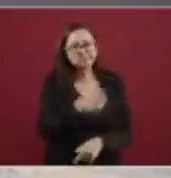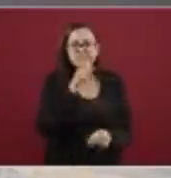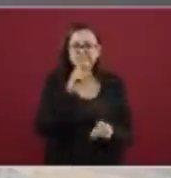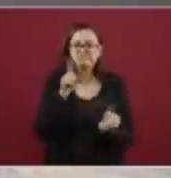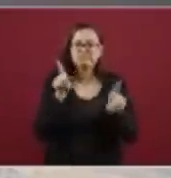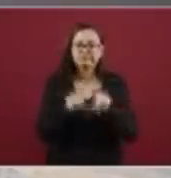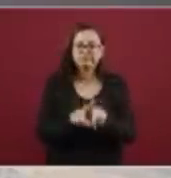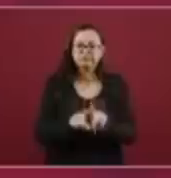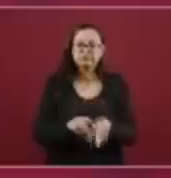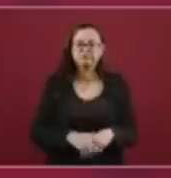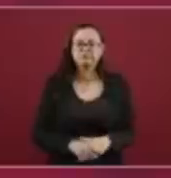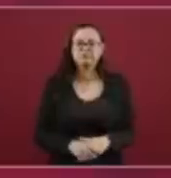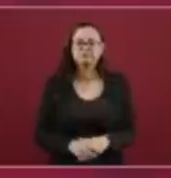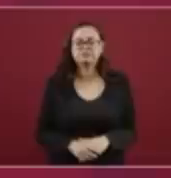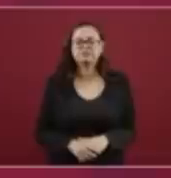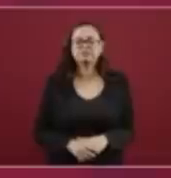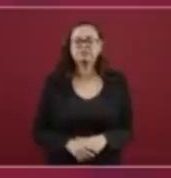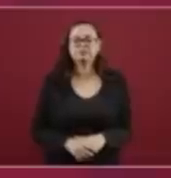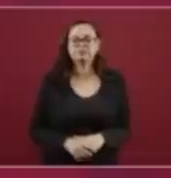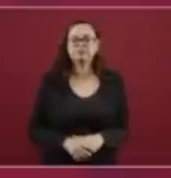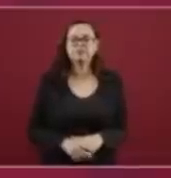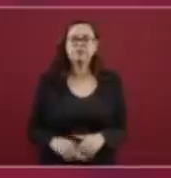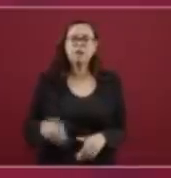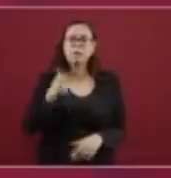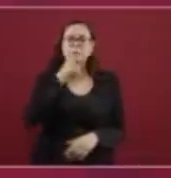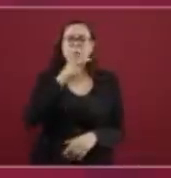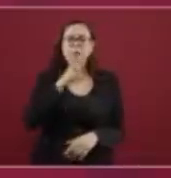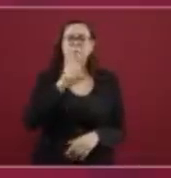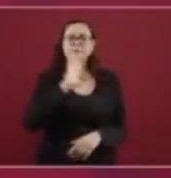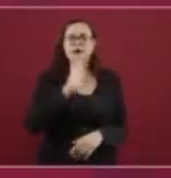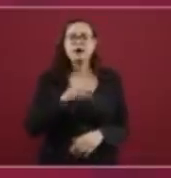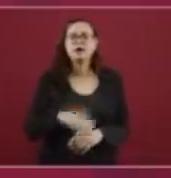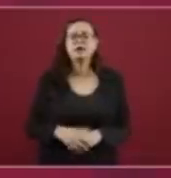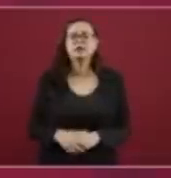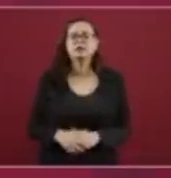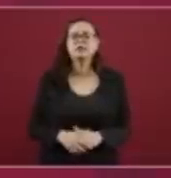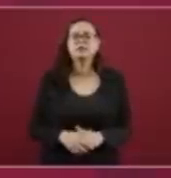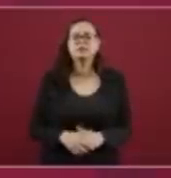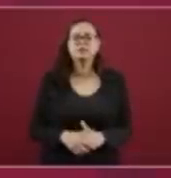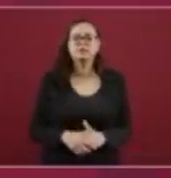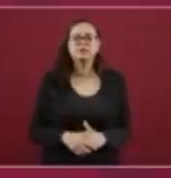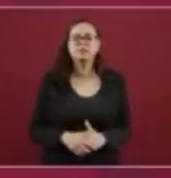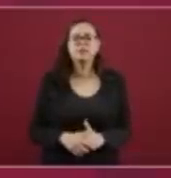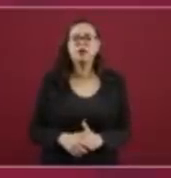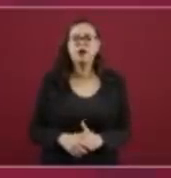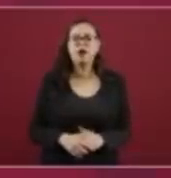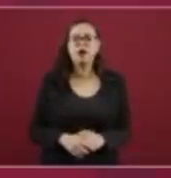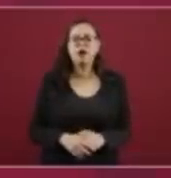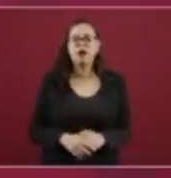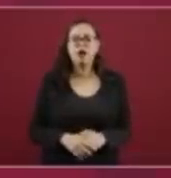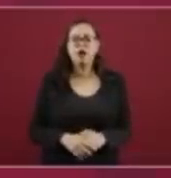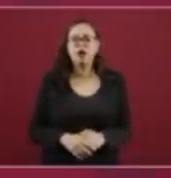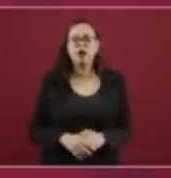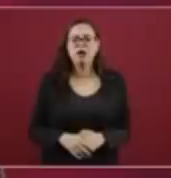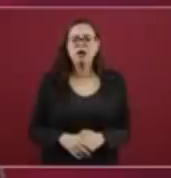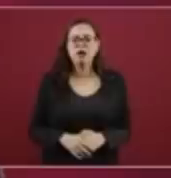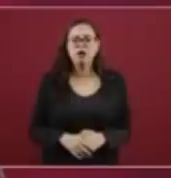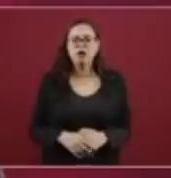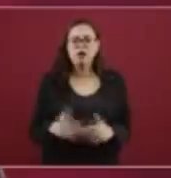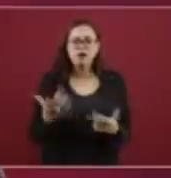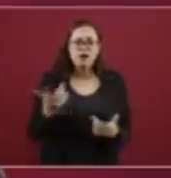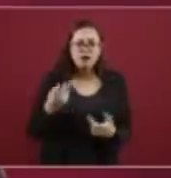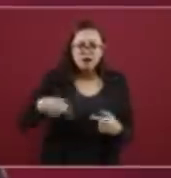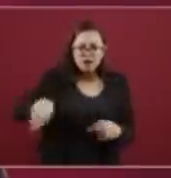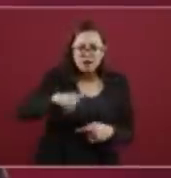es decir, a padres de familia, a los interesados en lo de